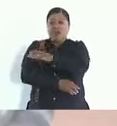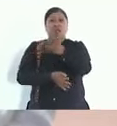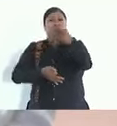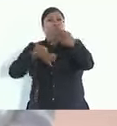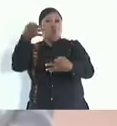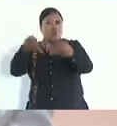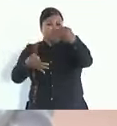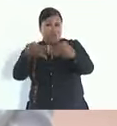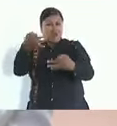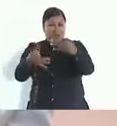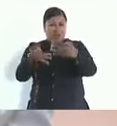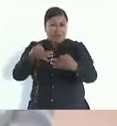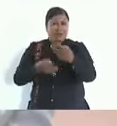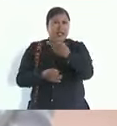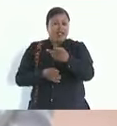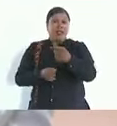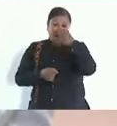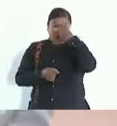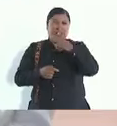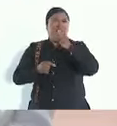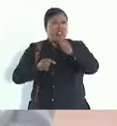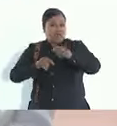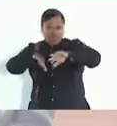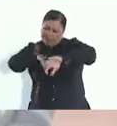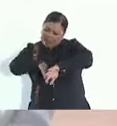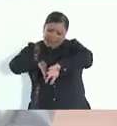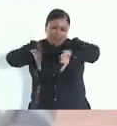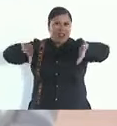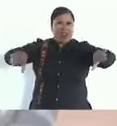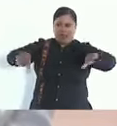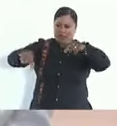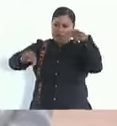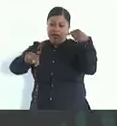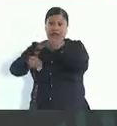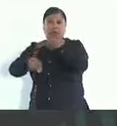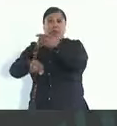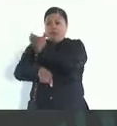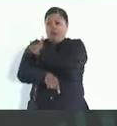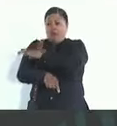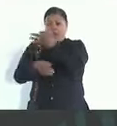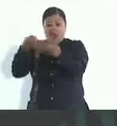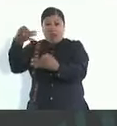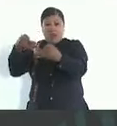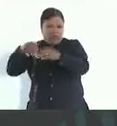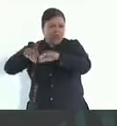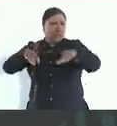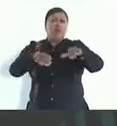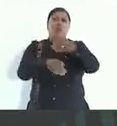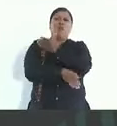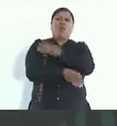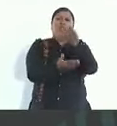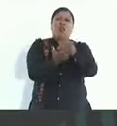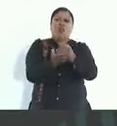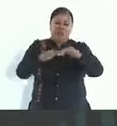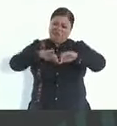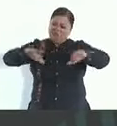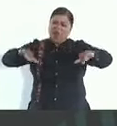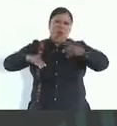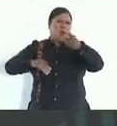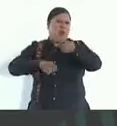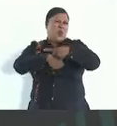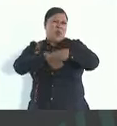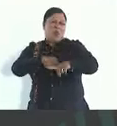consecuencia lógica la separación del Poder Judicial del Poder Económico que tanto daño nos ha